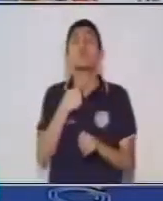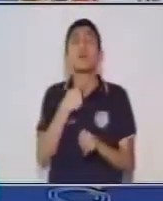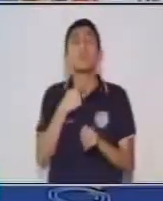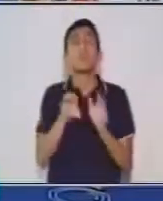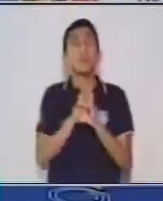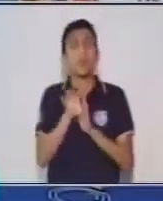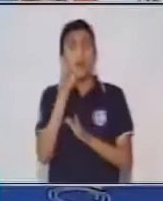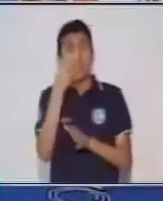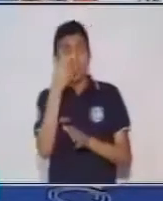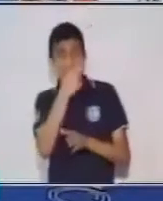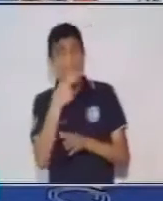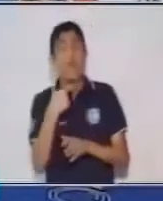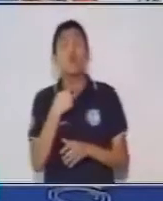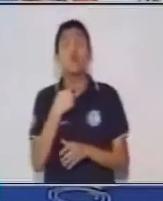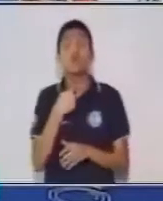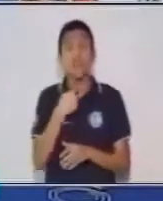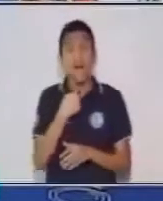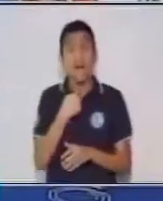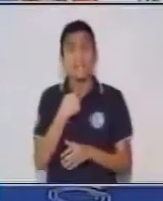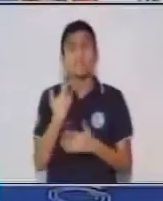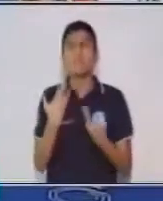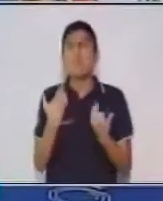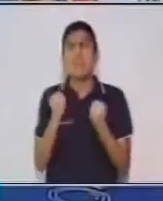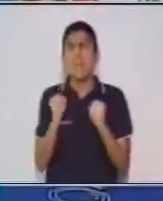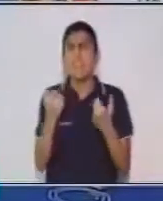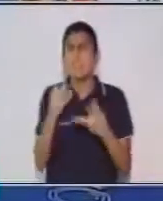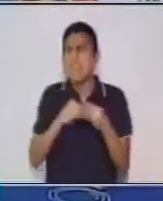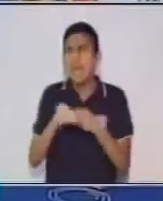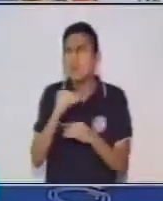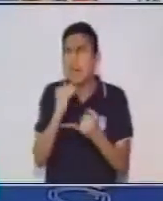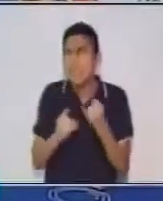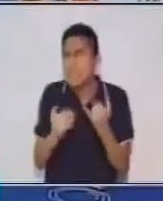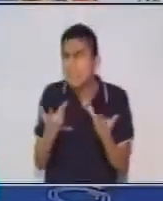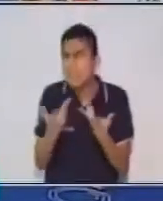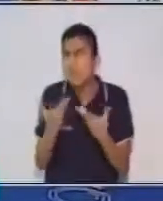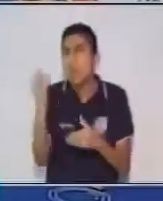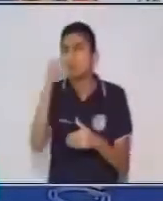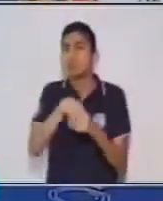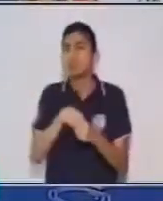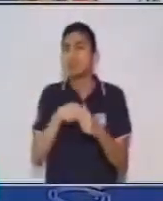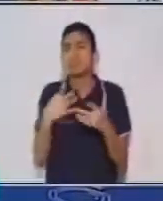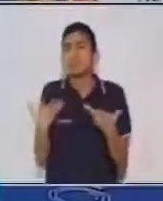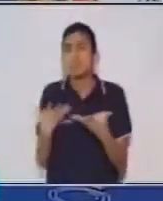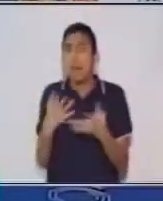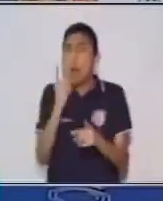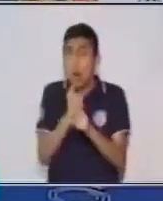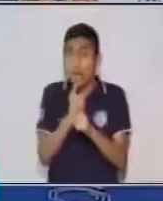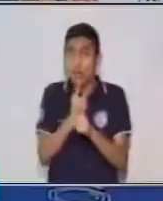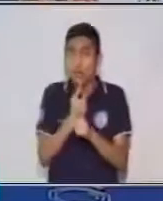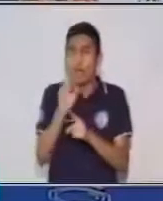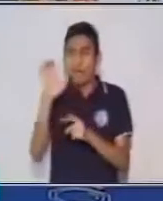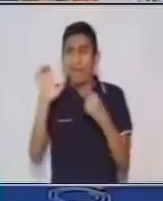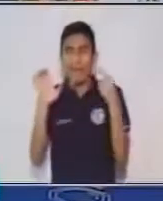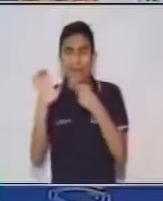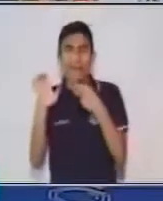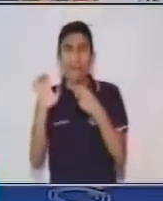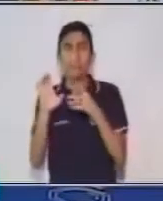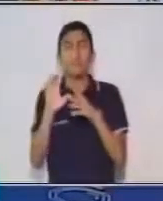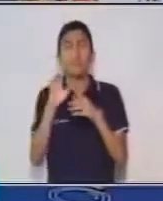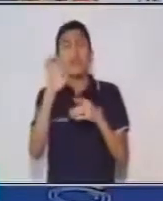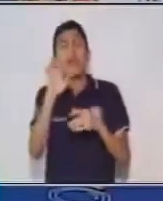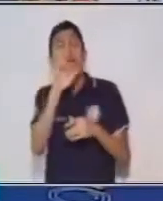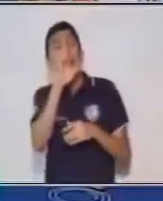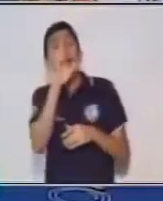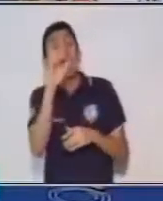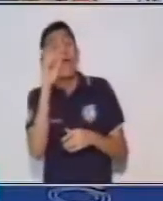gustare. Entonces, ¿qué tendría que cambiar al final o qué habría que añadirle? Correcto, la E. Él o